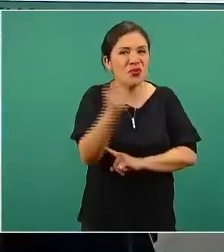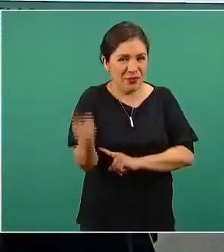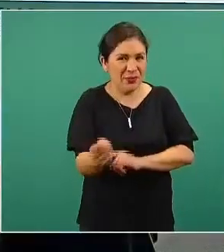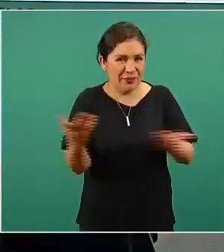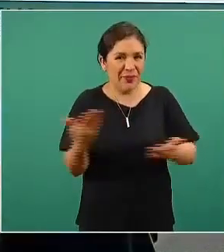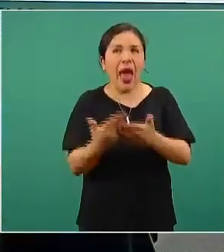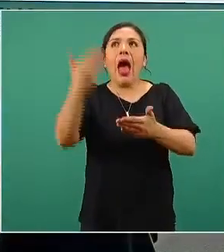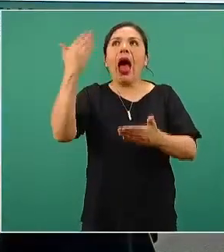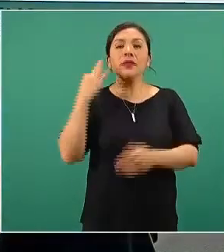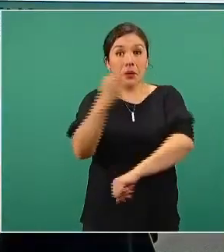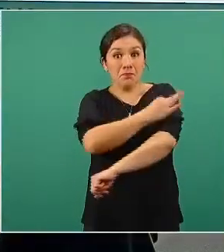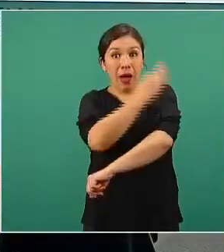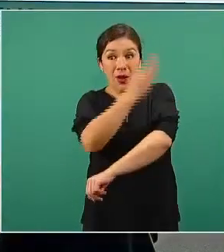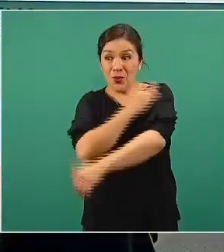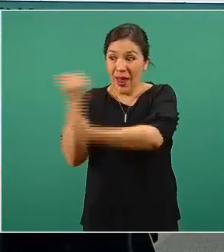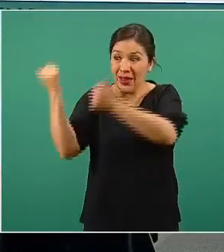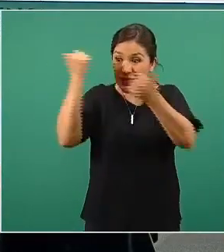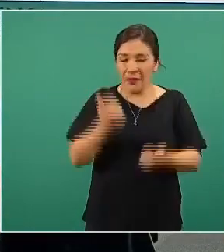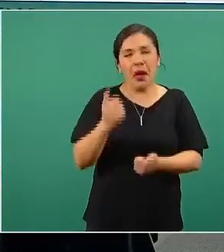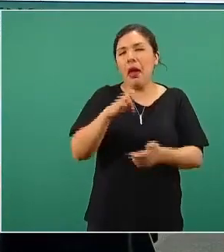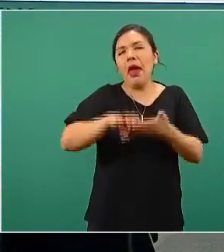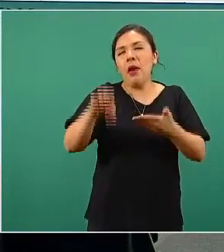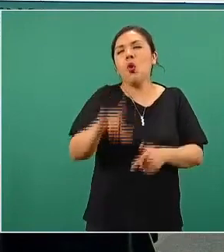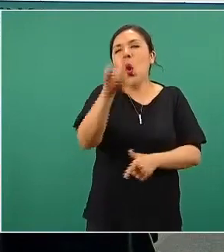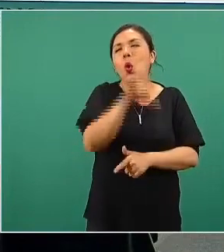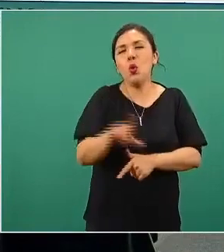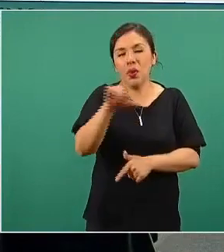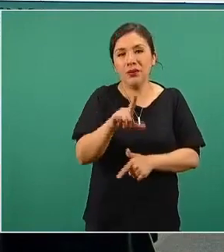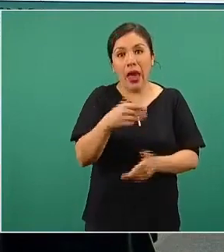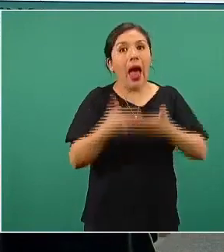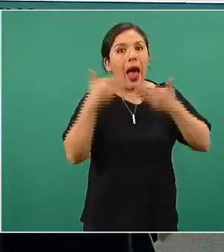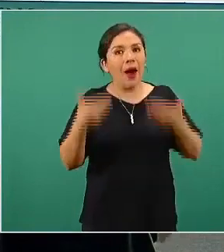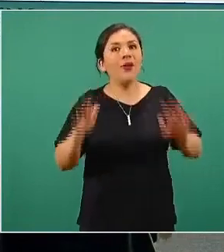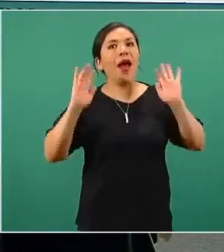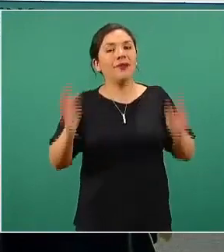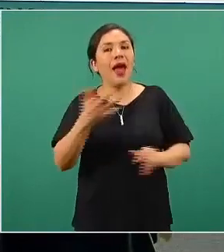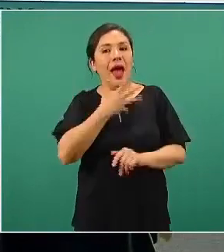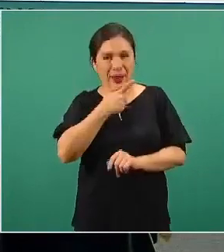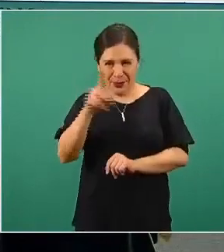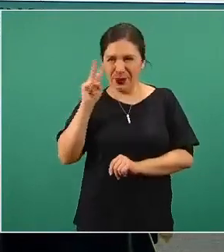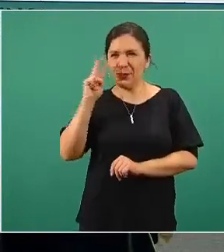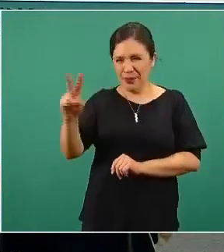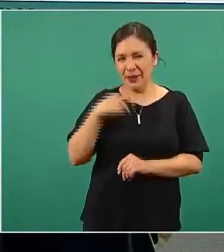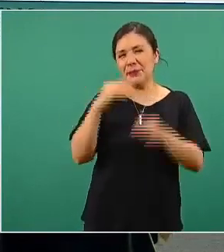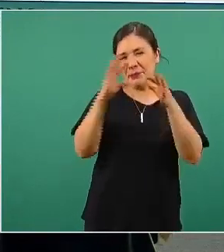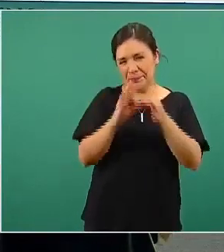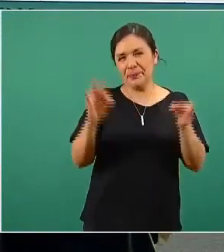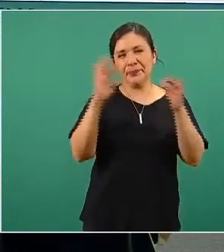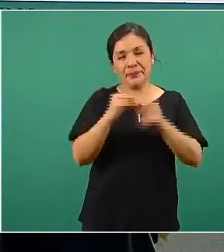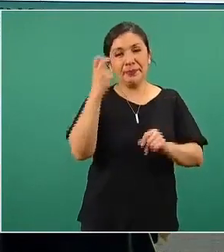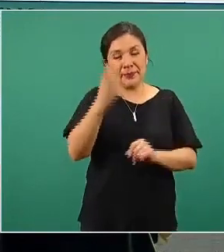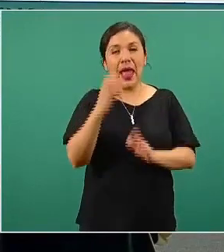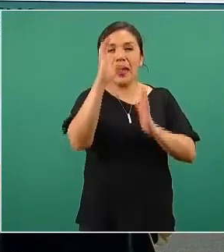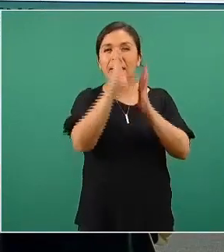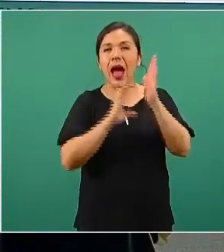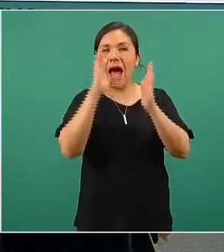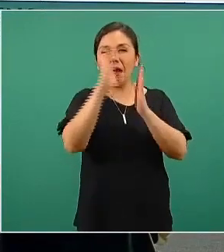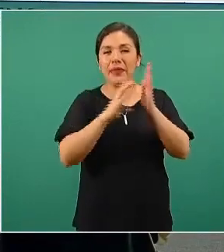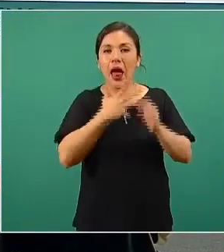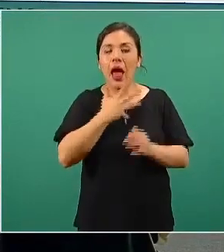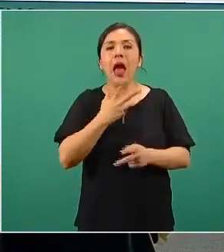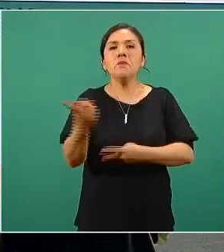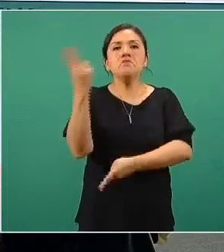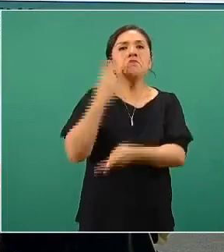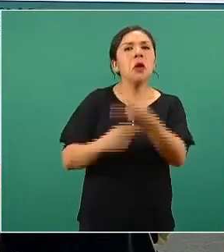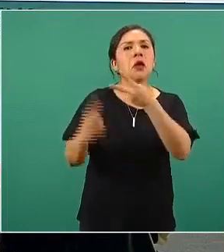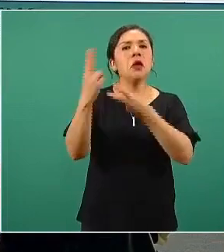Antes llegaba la vacunación al inicio de la semana. Ahora vamos a estar teniendo, como se verá, y lo hemos comentado en el calendario,